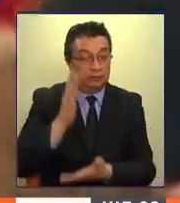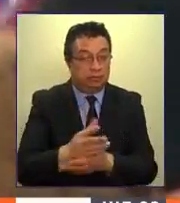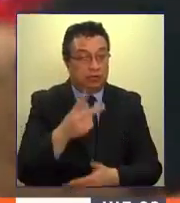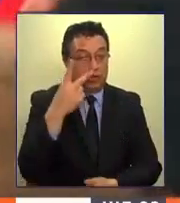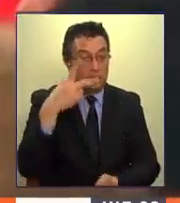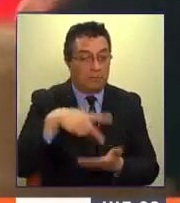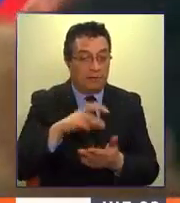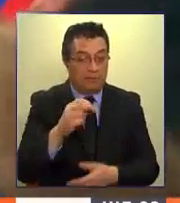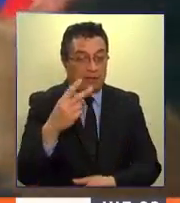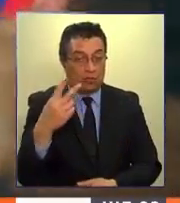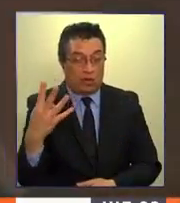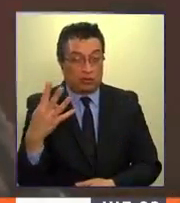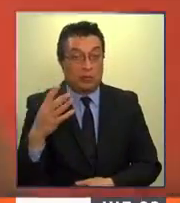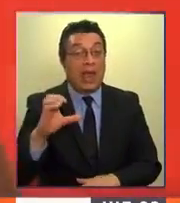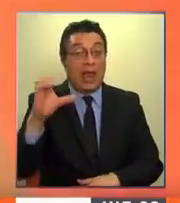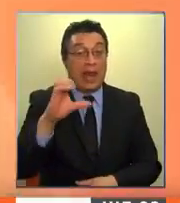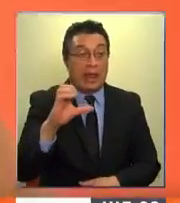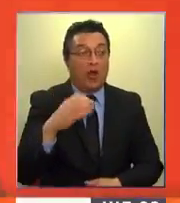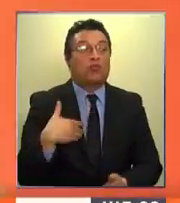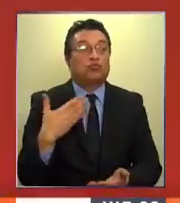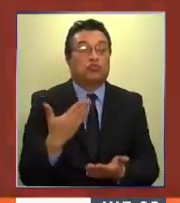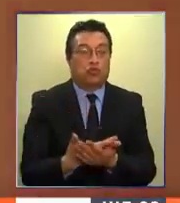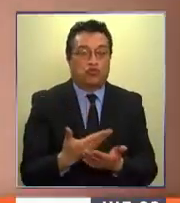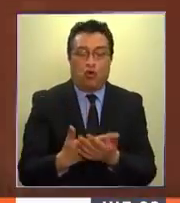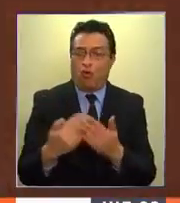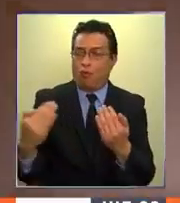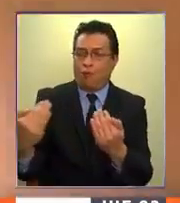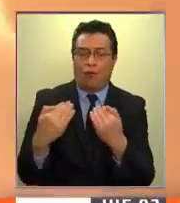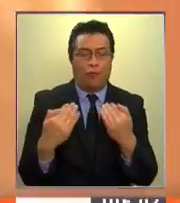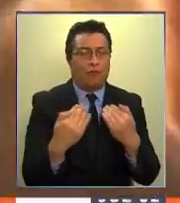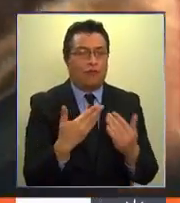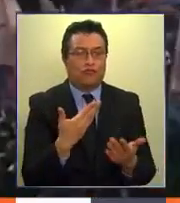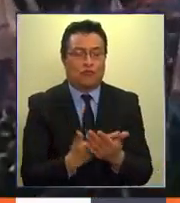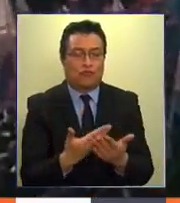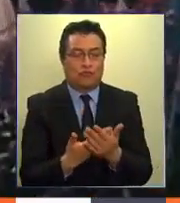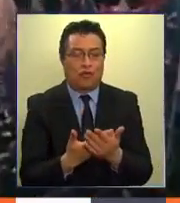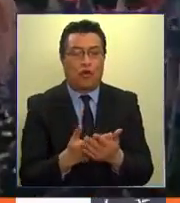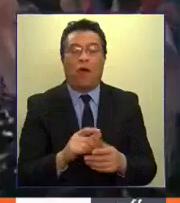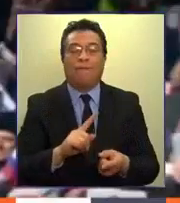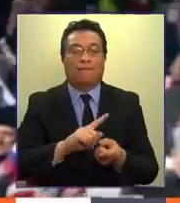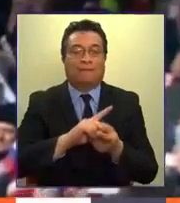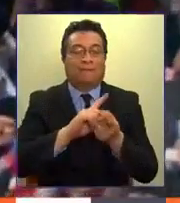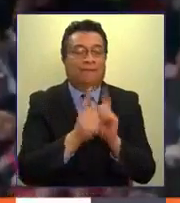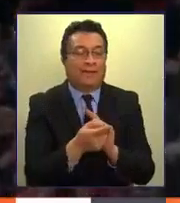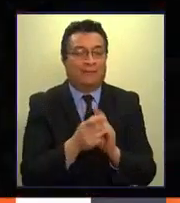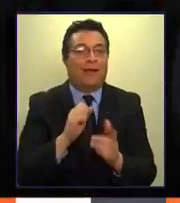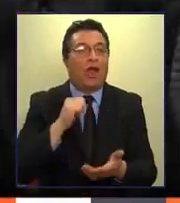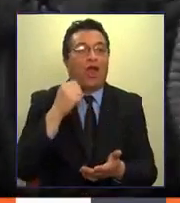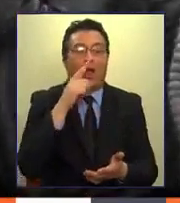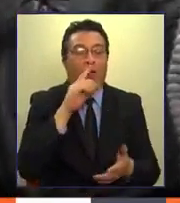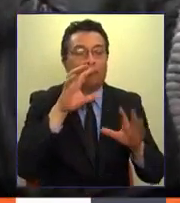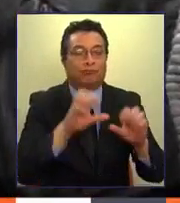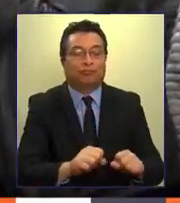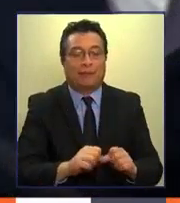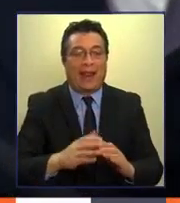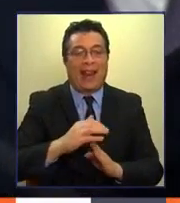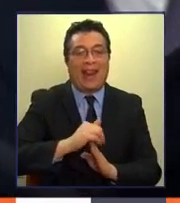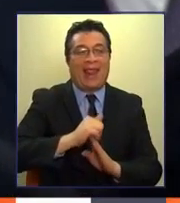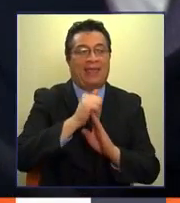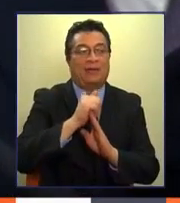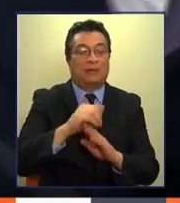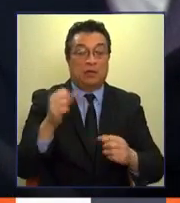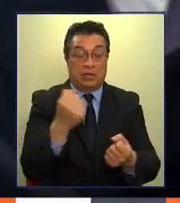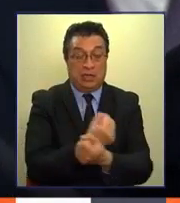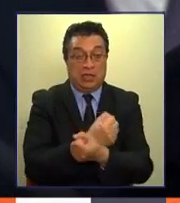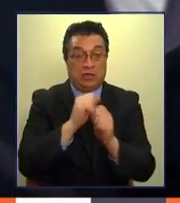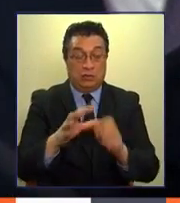2024, en enero Putin aprovechó su enorme popularidad y dio un golpe maestro para mantener su liderazgo. La renuncia